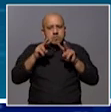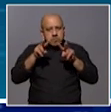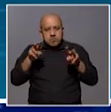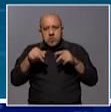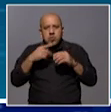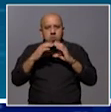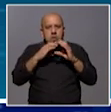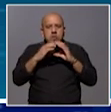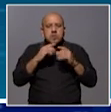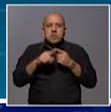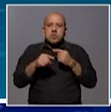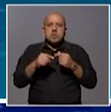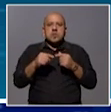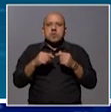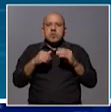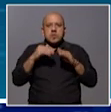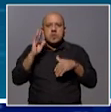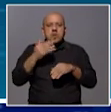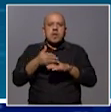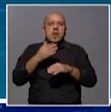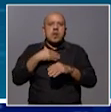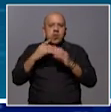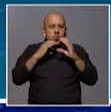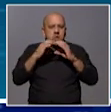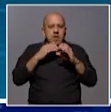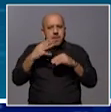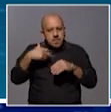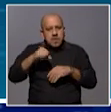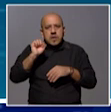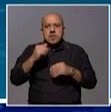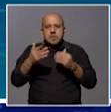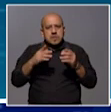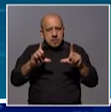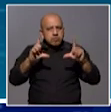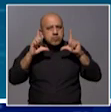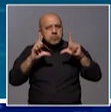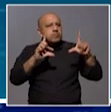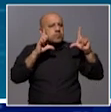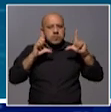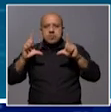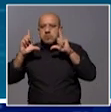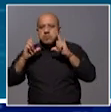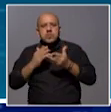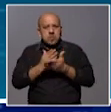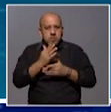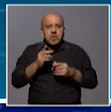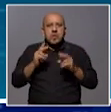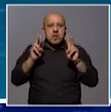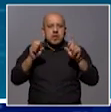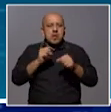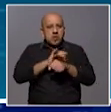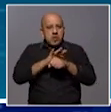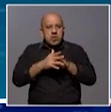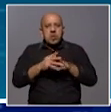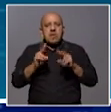comunicación que se comunica mucho más que su antecesor tabaré vázquez pero inclusive con mucha frecuencia que ha utilizado mucho en eso tiene que ver la pandemia